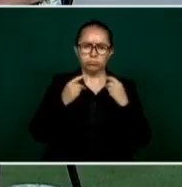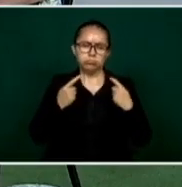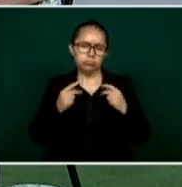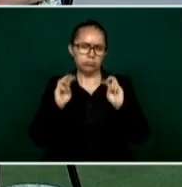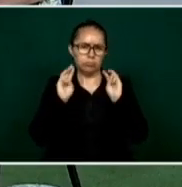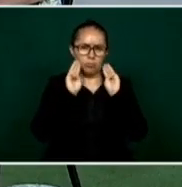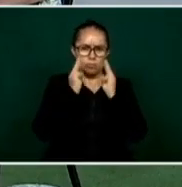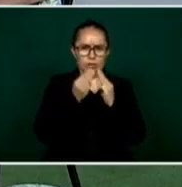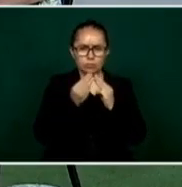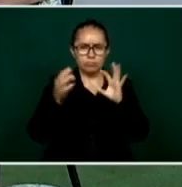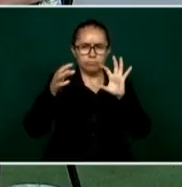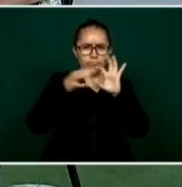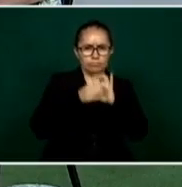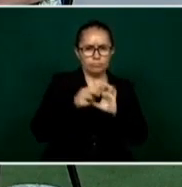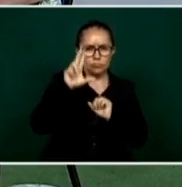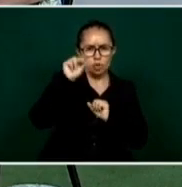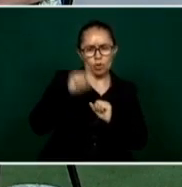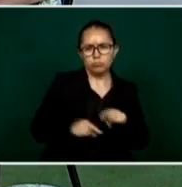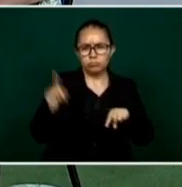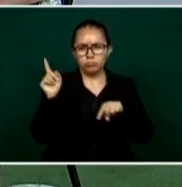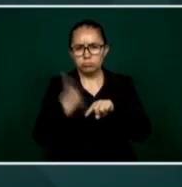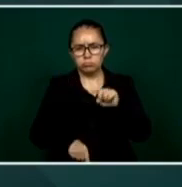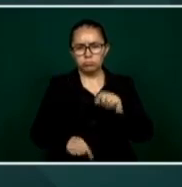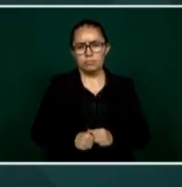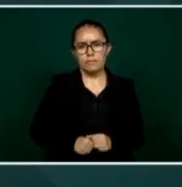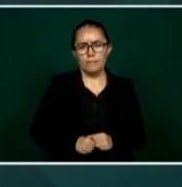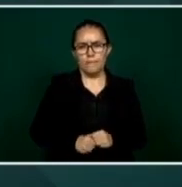Creo que eso ha ayudado mucho.